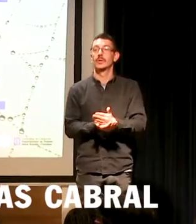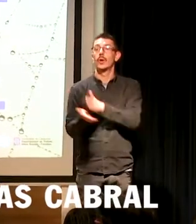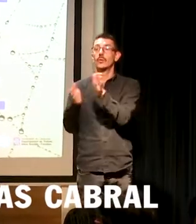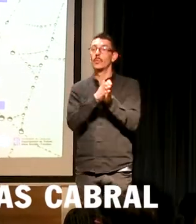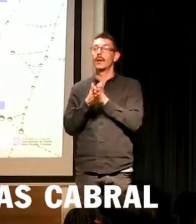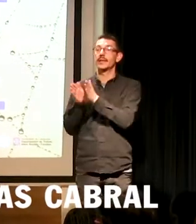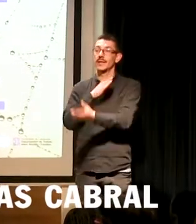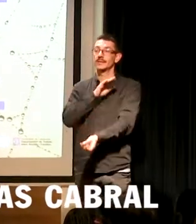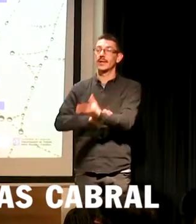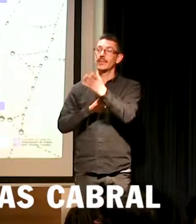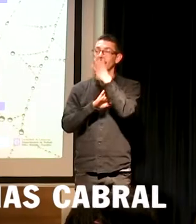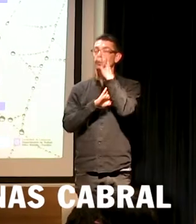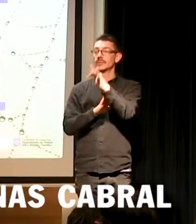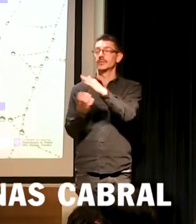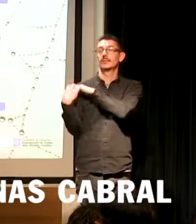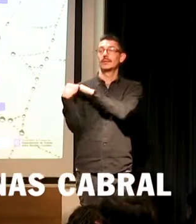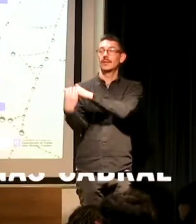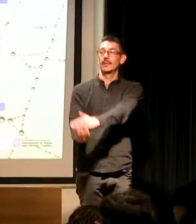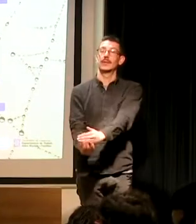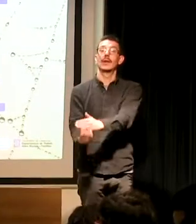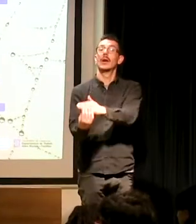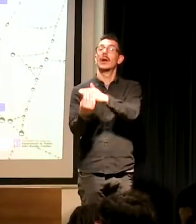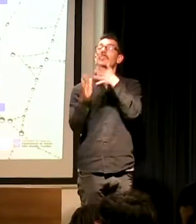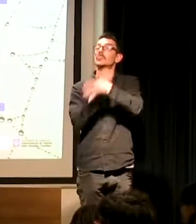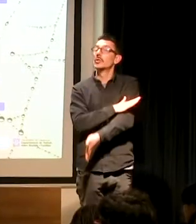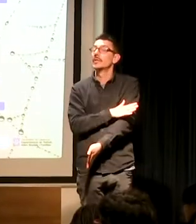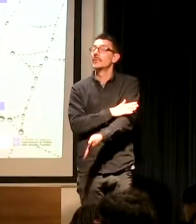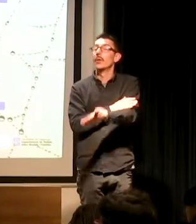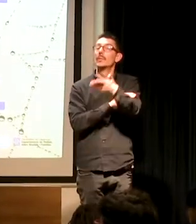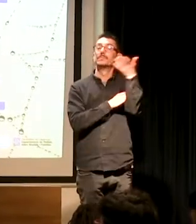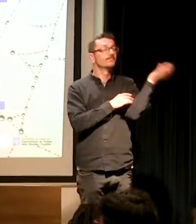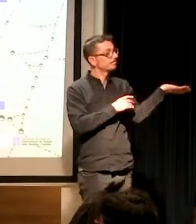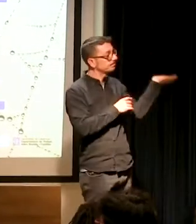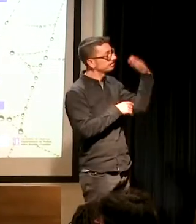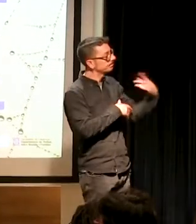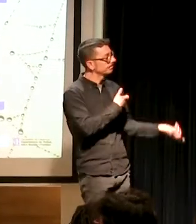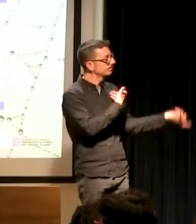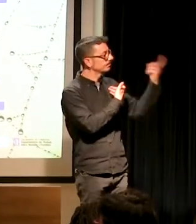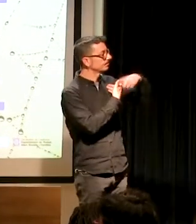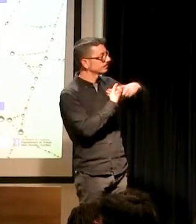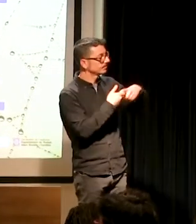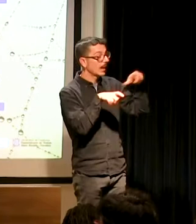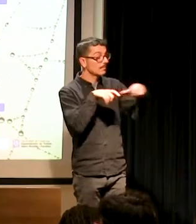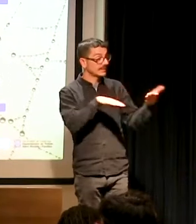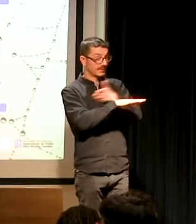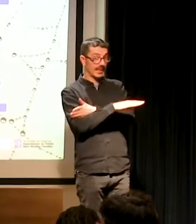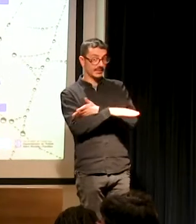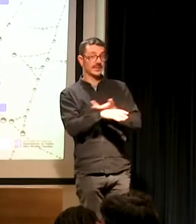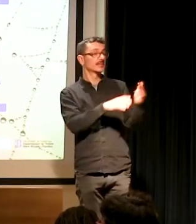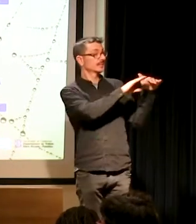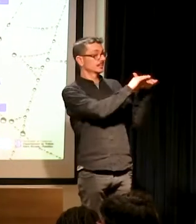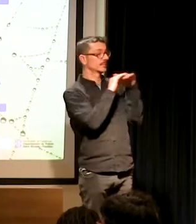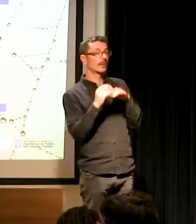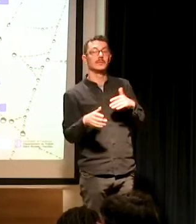Positiva, que gracias por convidarme, me invitaron en su momento a participar de esta jornada, me invitaron a la mesa anterior que habéis escuchado.